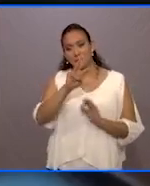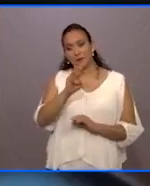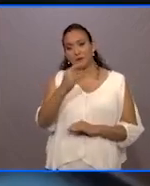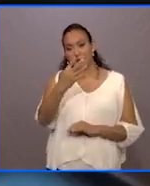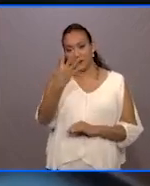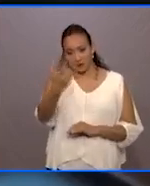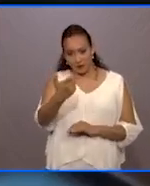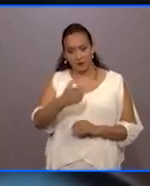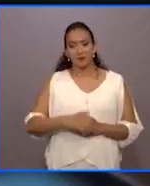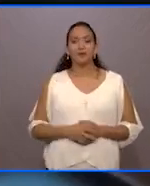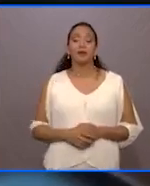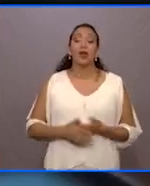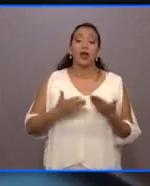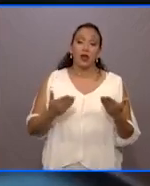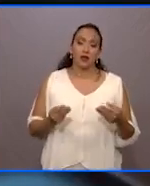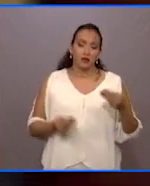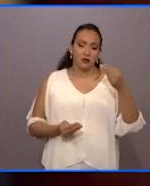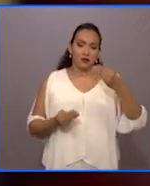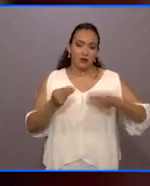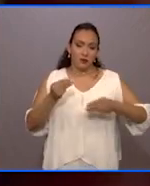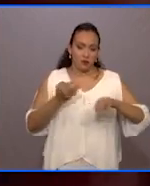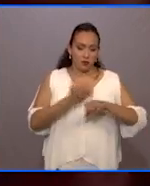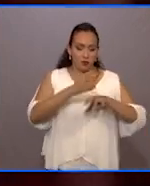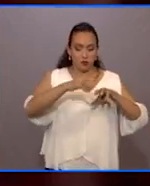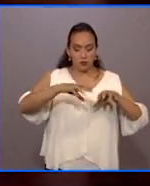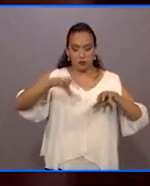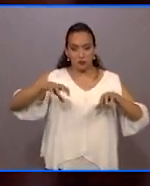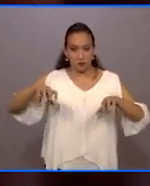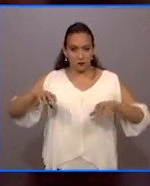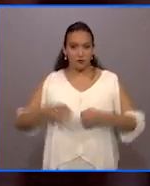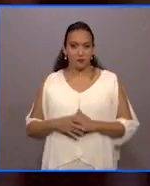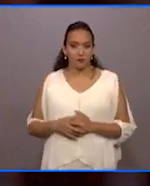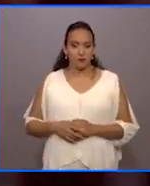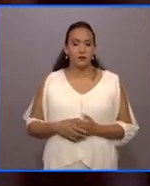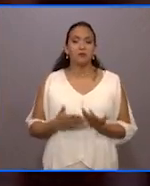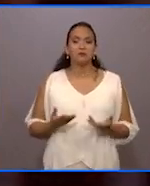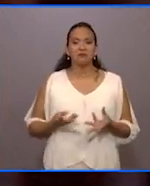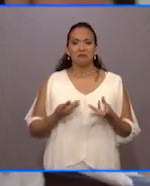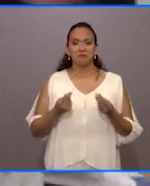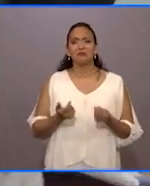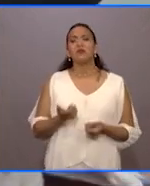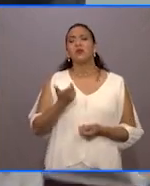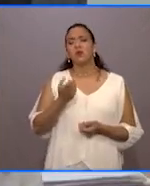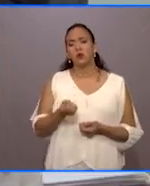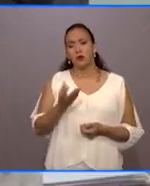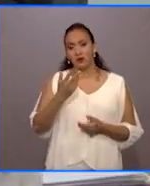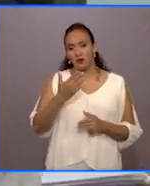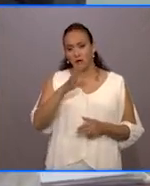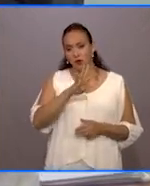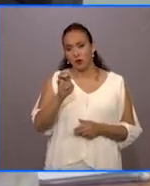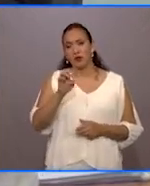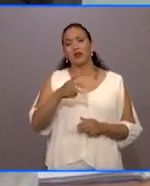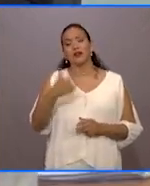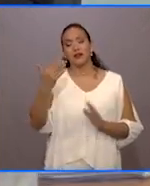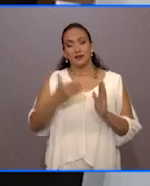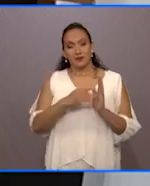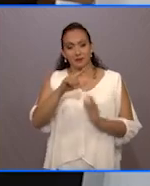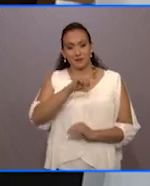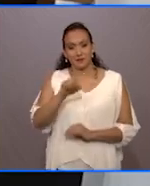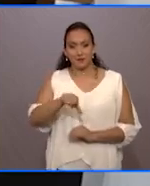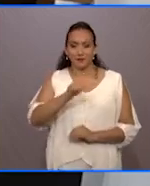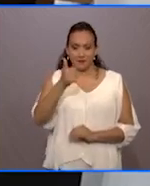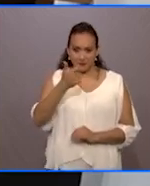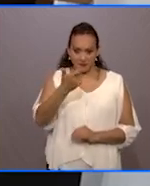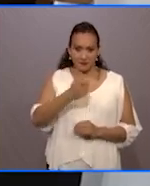881.304 pesos. En el caso de magistratura de circuito o de tribunal de apelación, el monto se fijó en 413.111